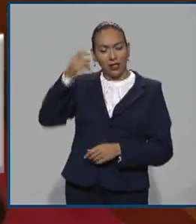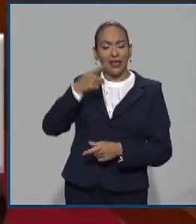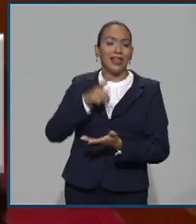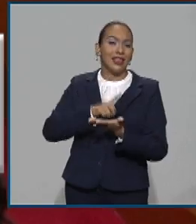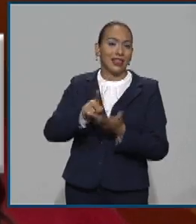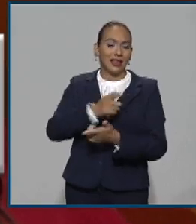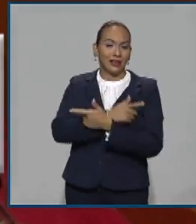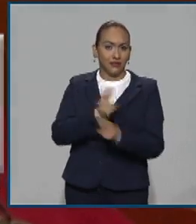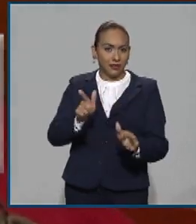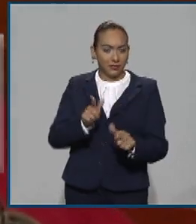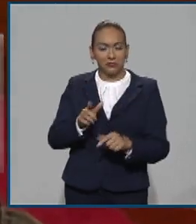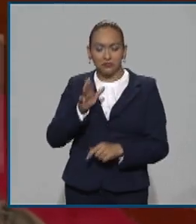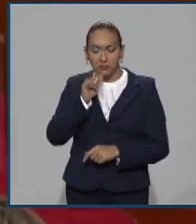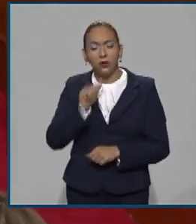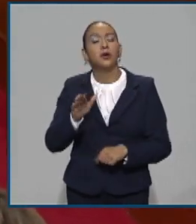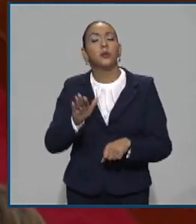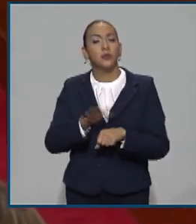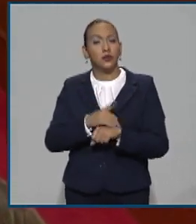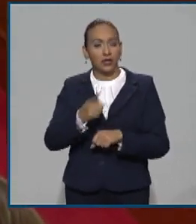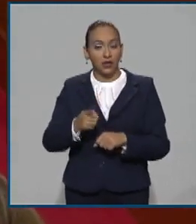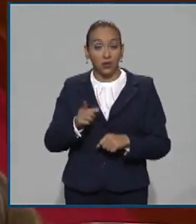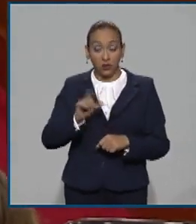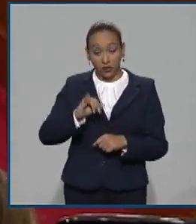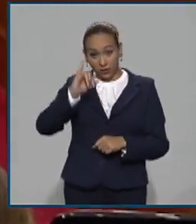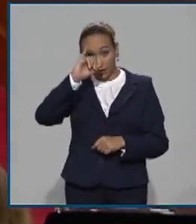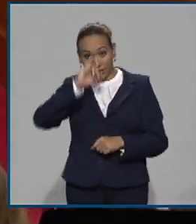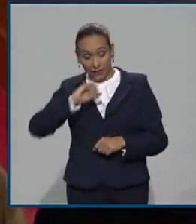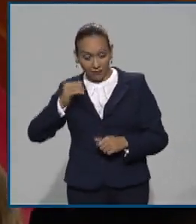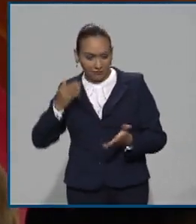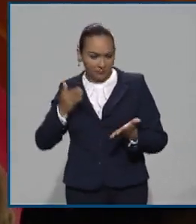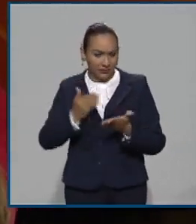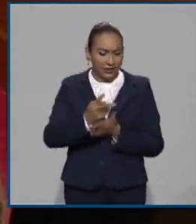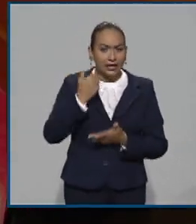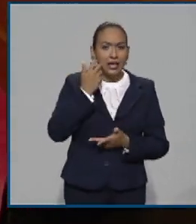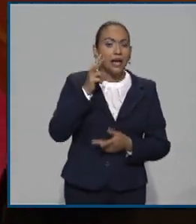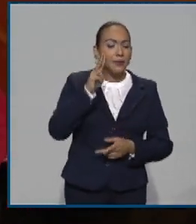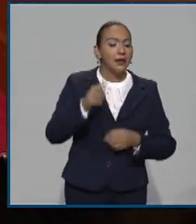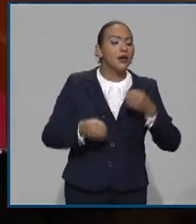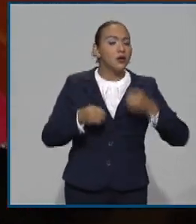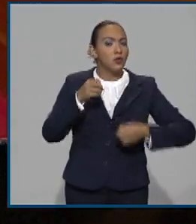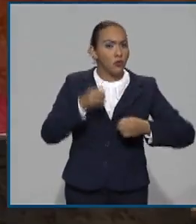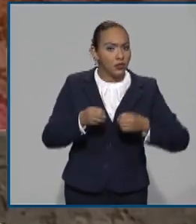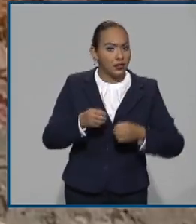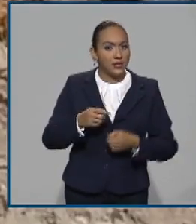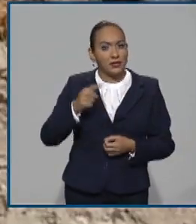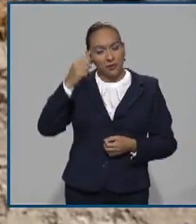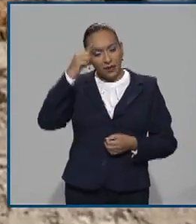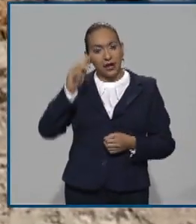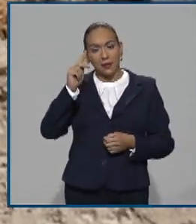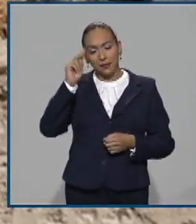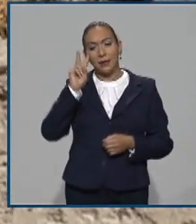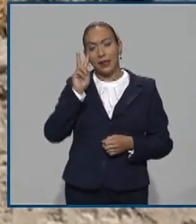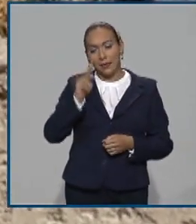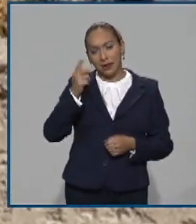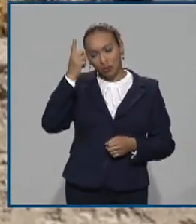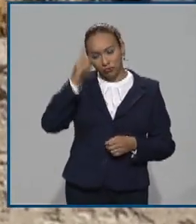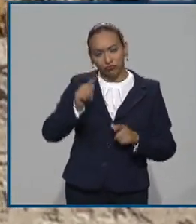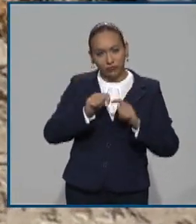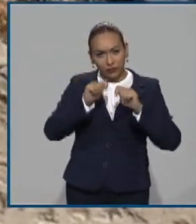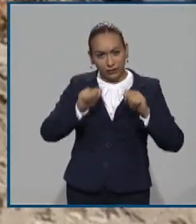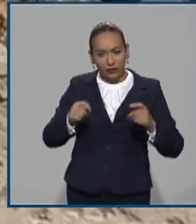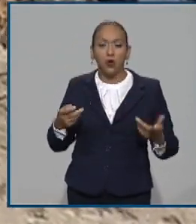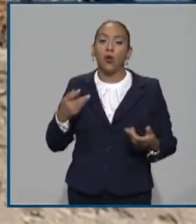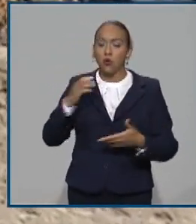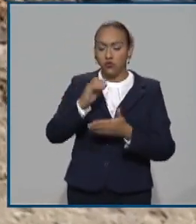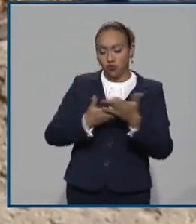no establezcan una prohibición a la parte patronal para intervenir en el juicio especial de titularidad del contrato colectivo. La